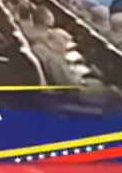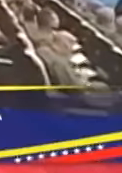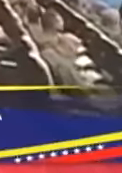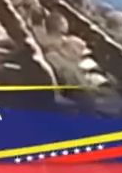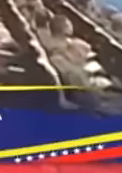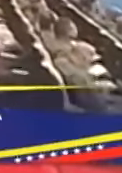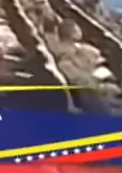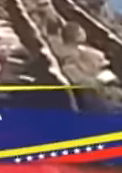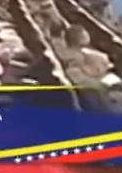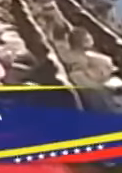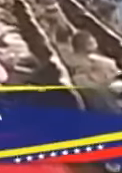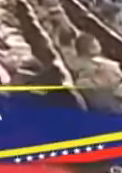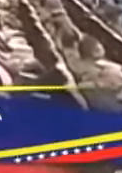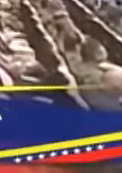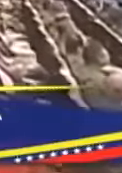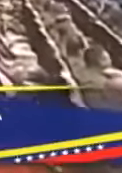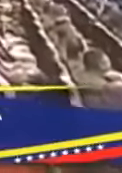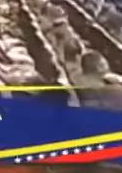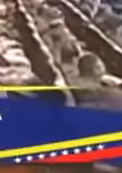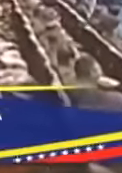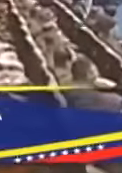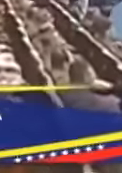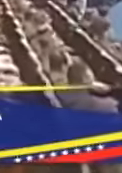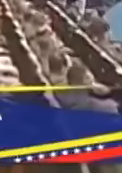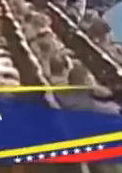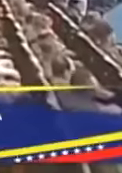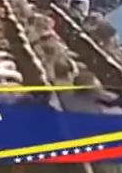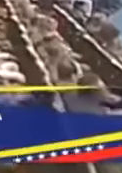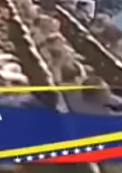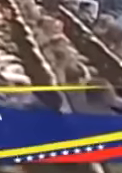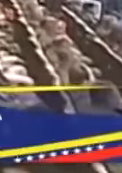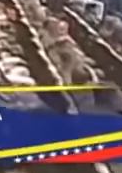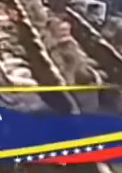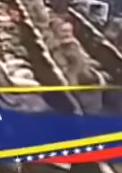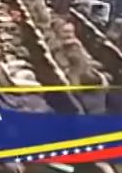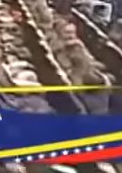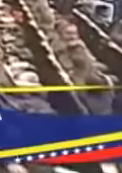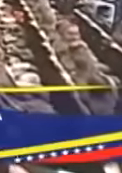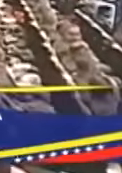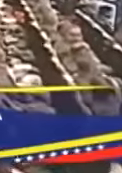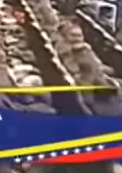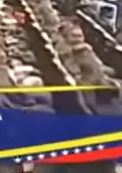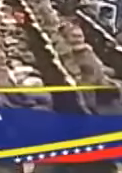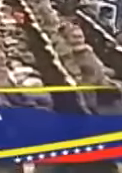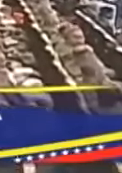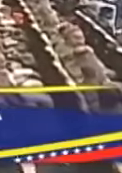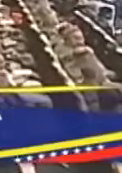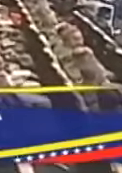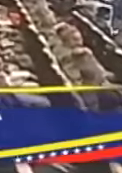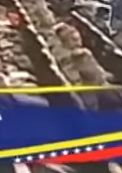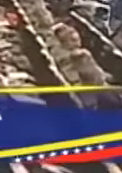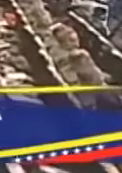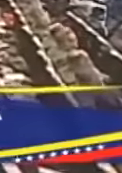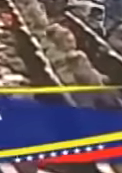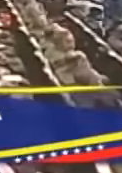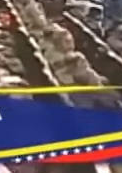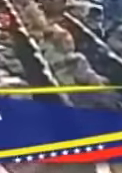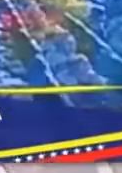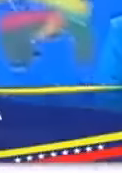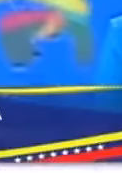a la representación de los 60 rectores de Árbol, de la Asociación de Rectores